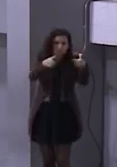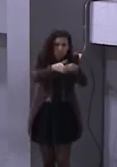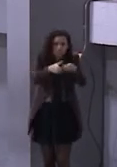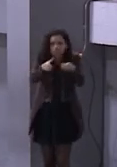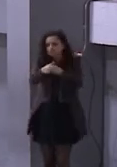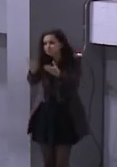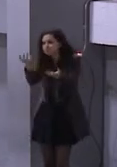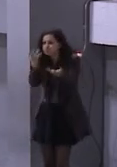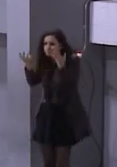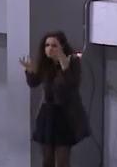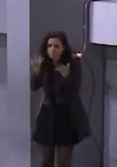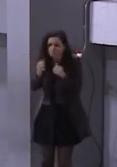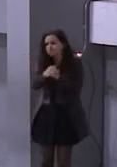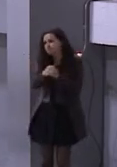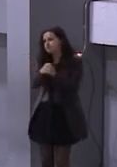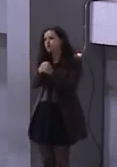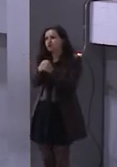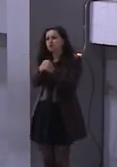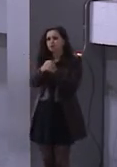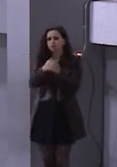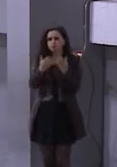daban